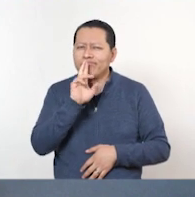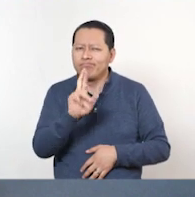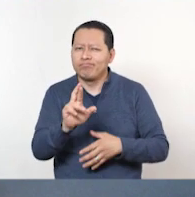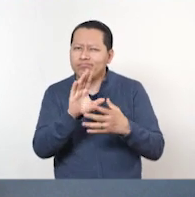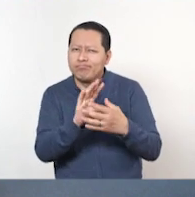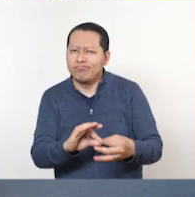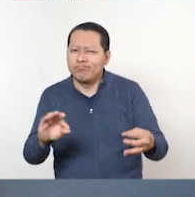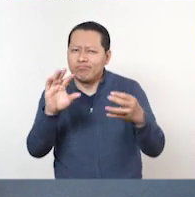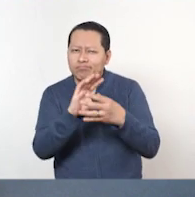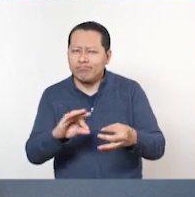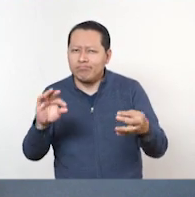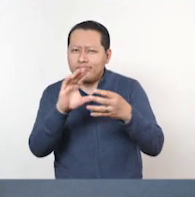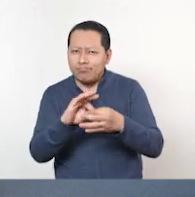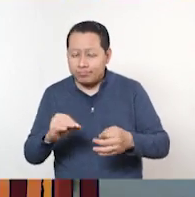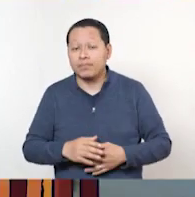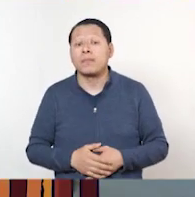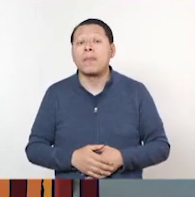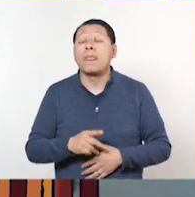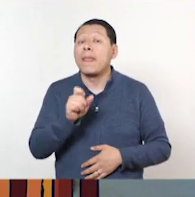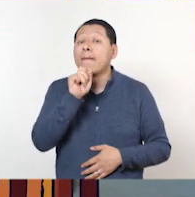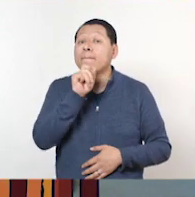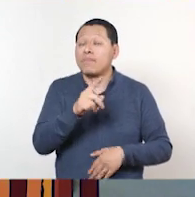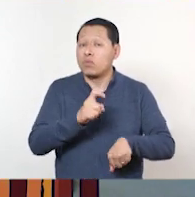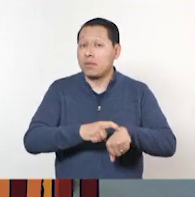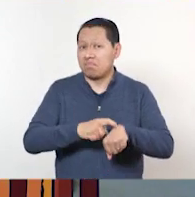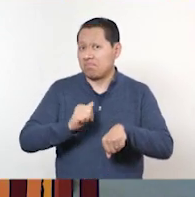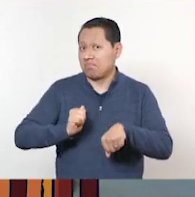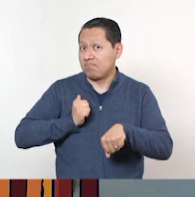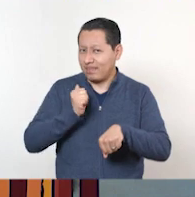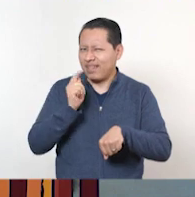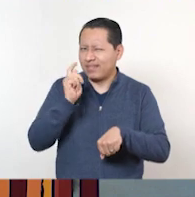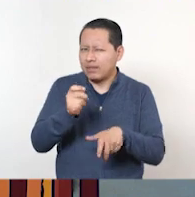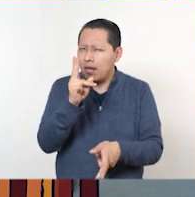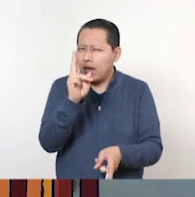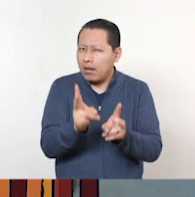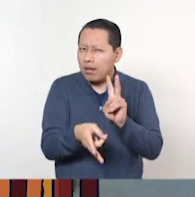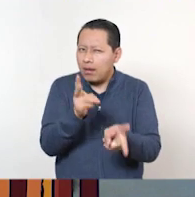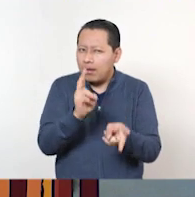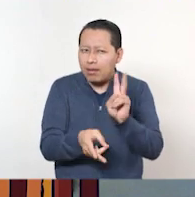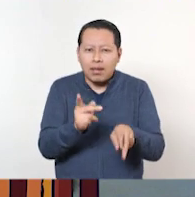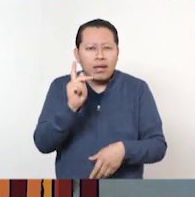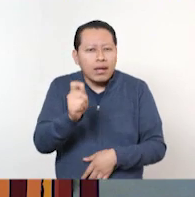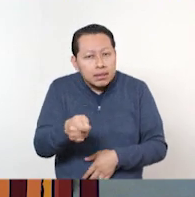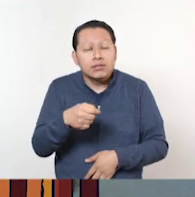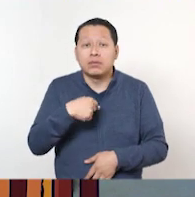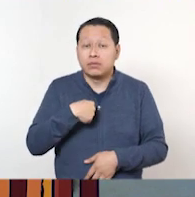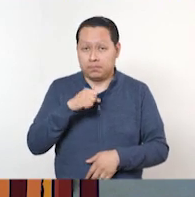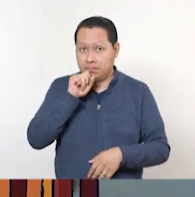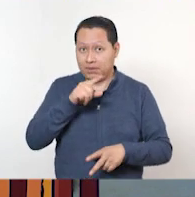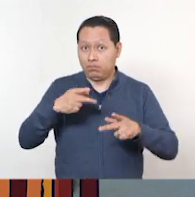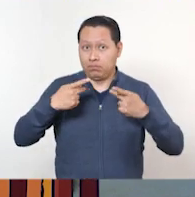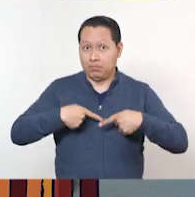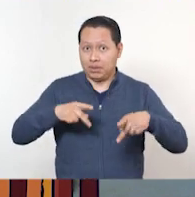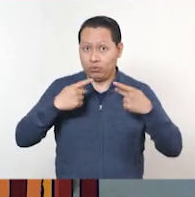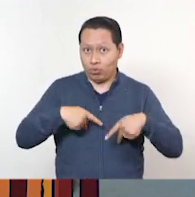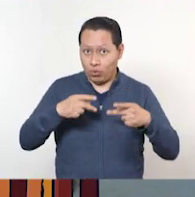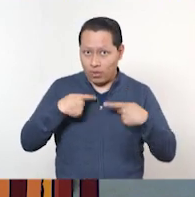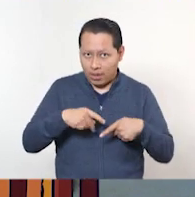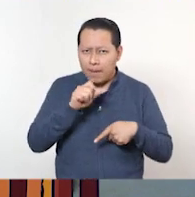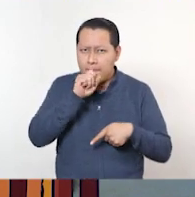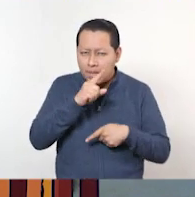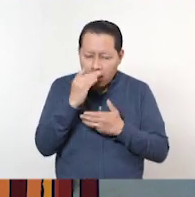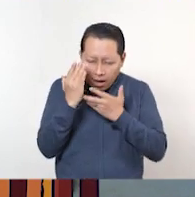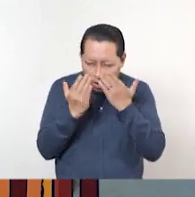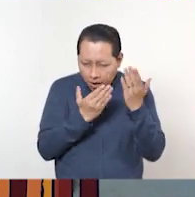sus preguntas y resolver algunas de sus dudas y aprovechar el tiempo platicando con ustedes sobre lo que he aprendido como